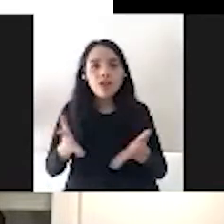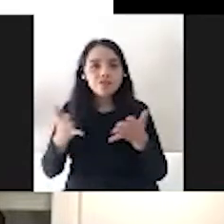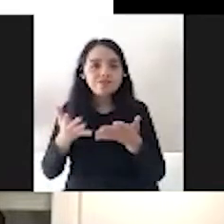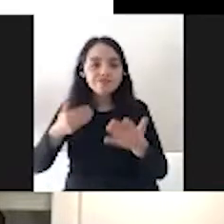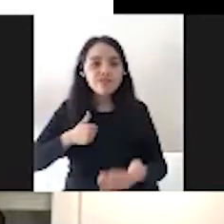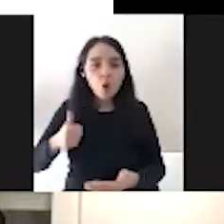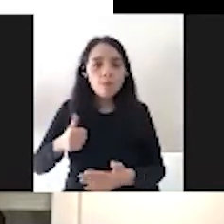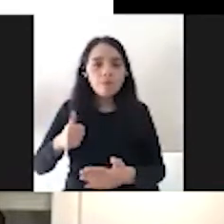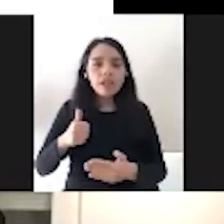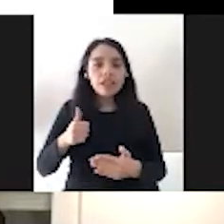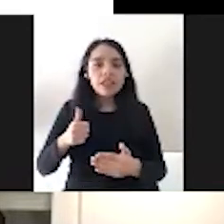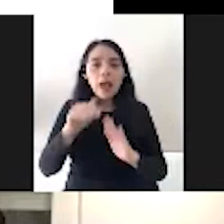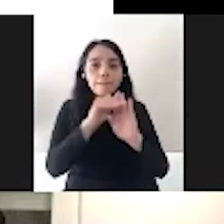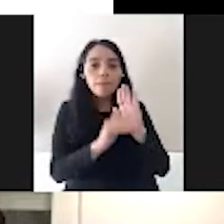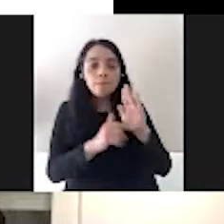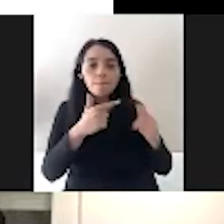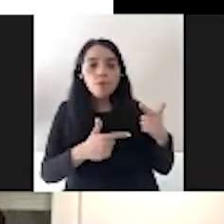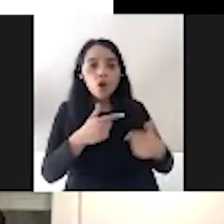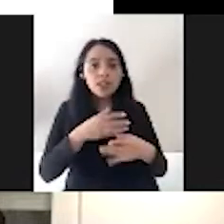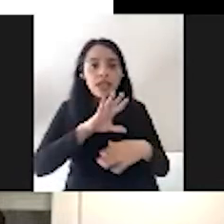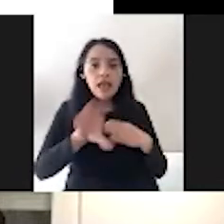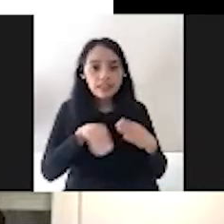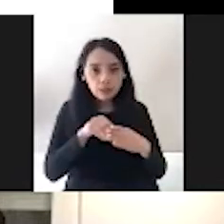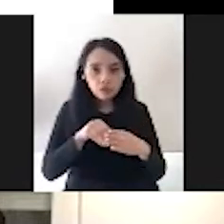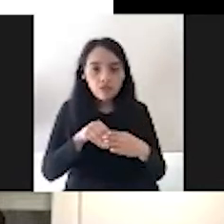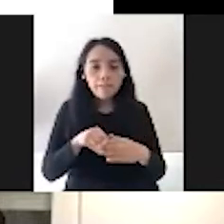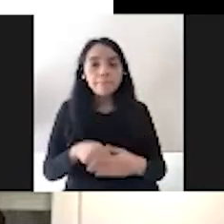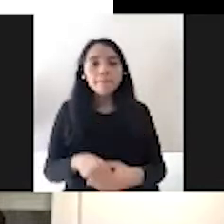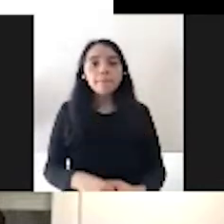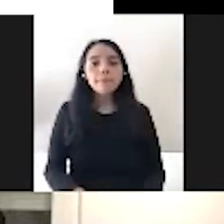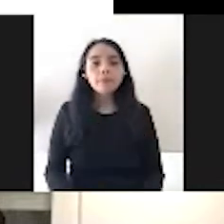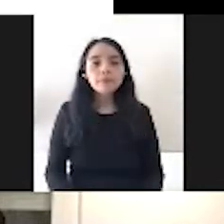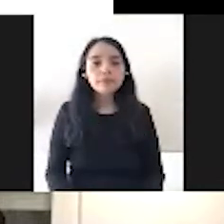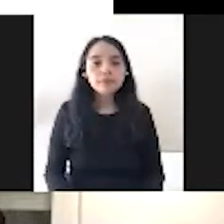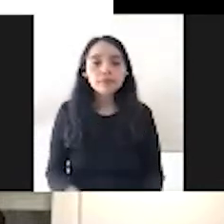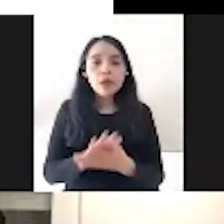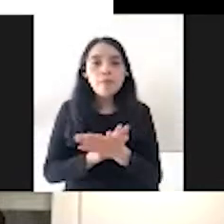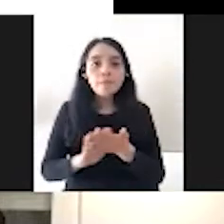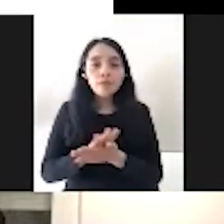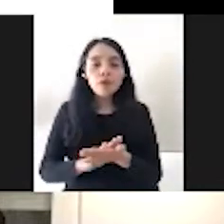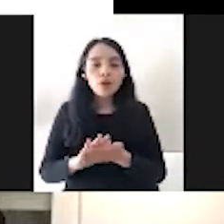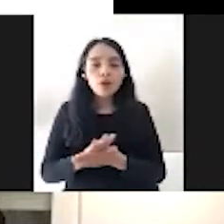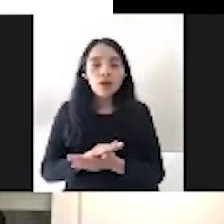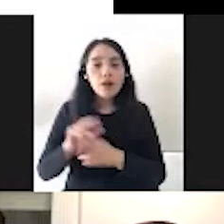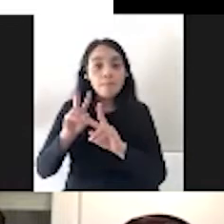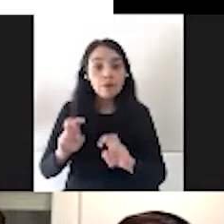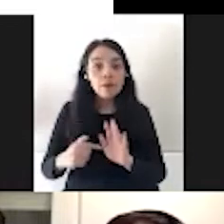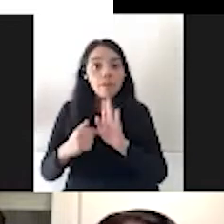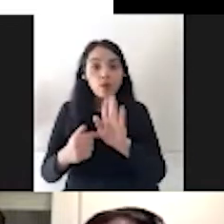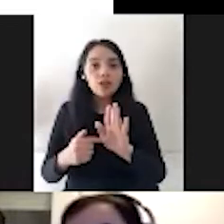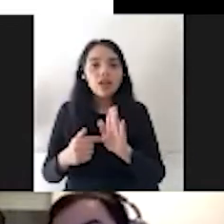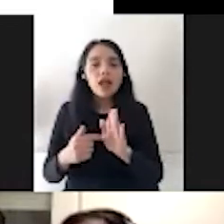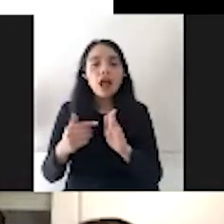¿no? Por ejemplo, los estudios hablan sobre la falta de formación que tienen los